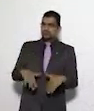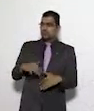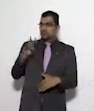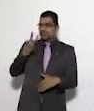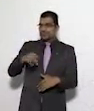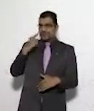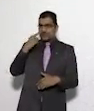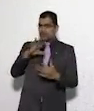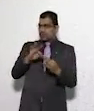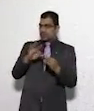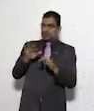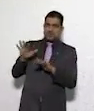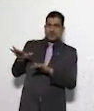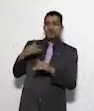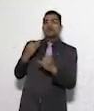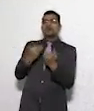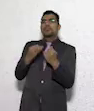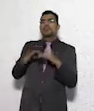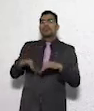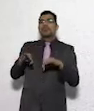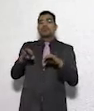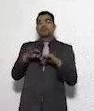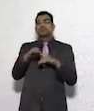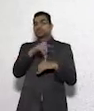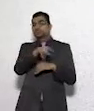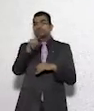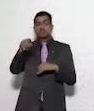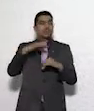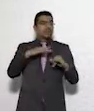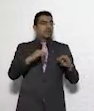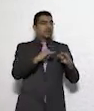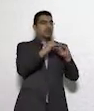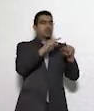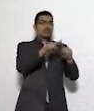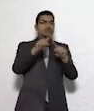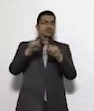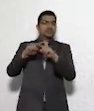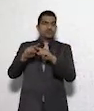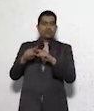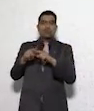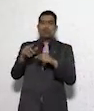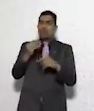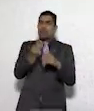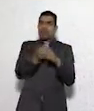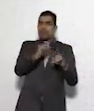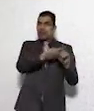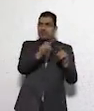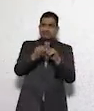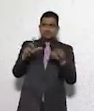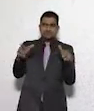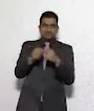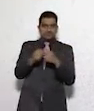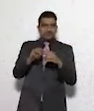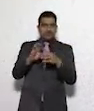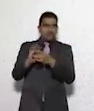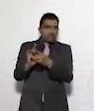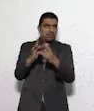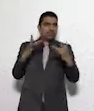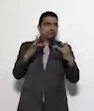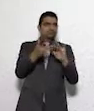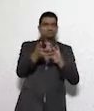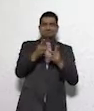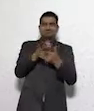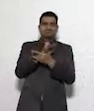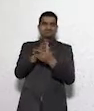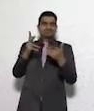Como consecuencia, hay poca confianza en las instituciones públicas y el tejido social se ha resquebrajado.